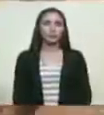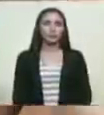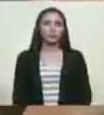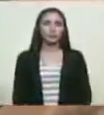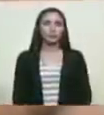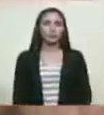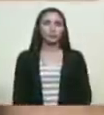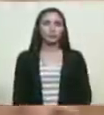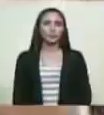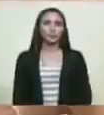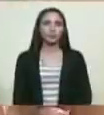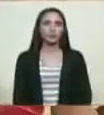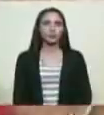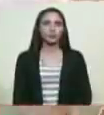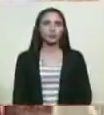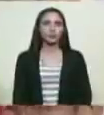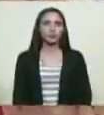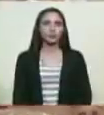No lo podemos aceptar.